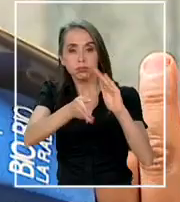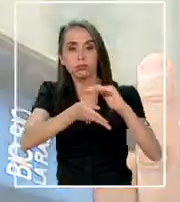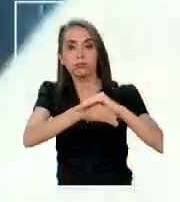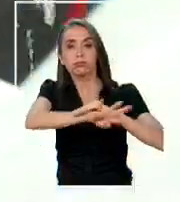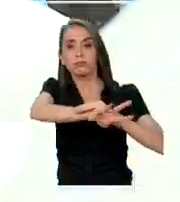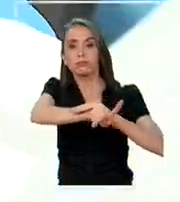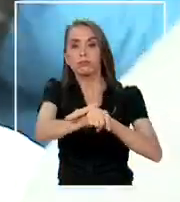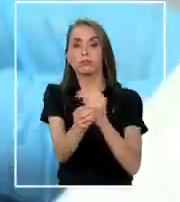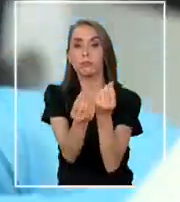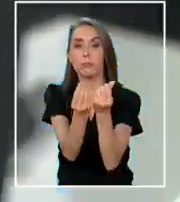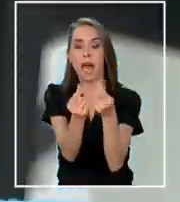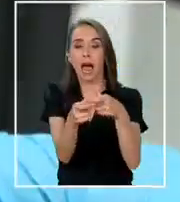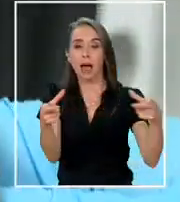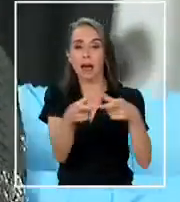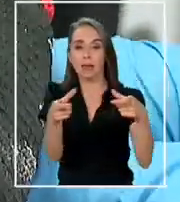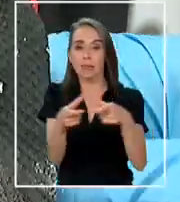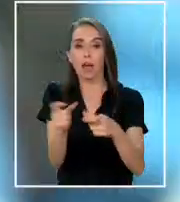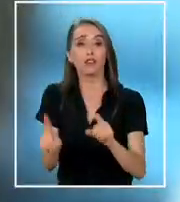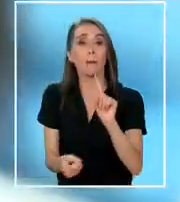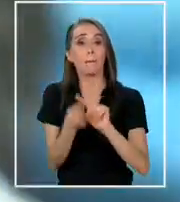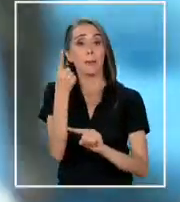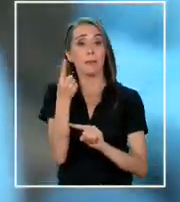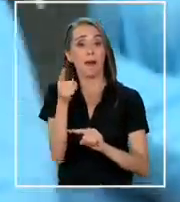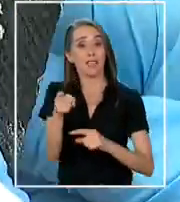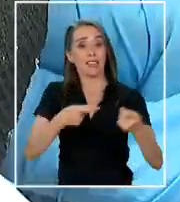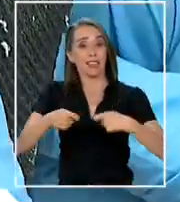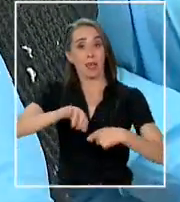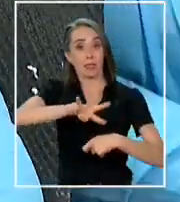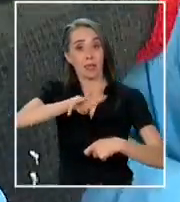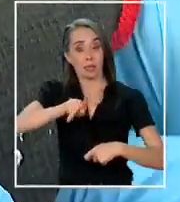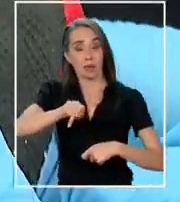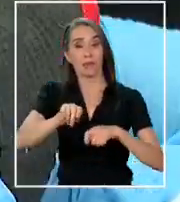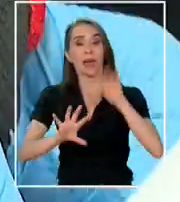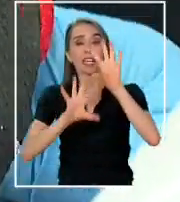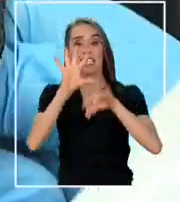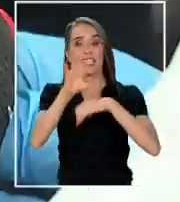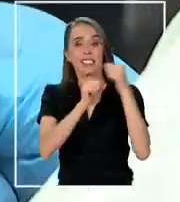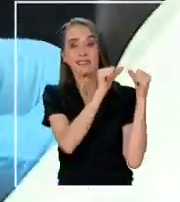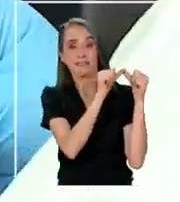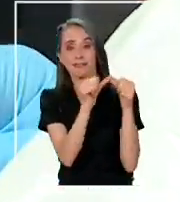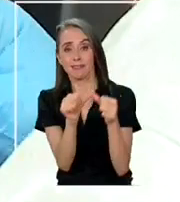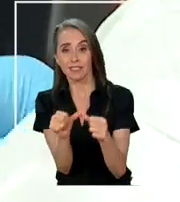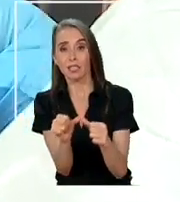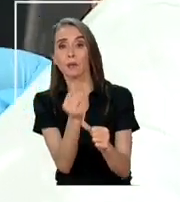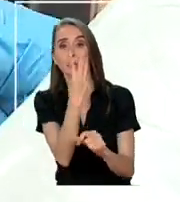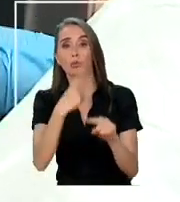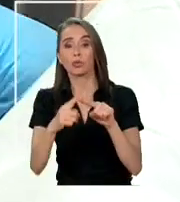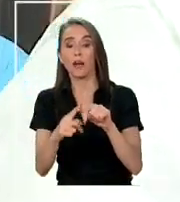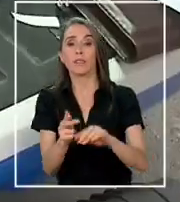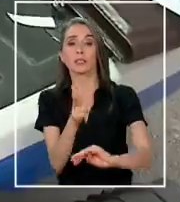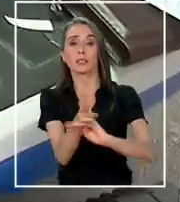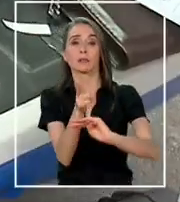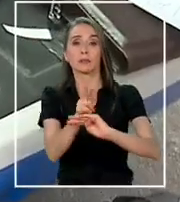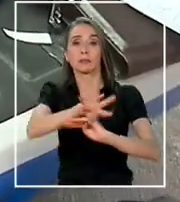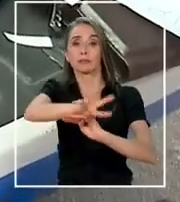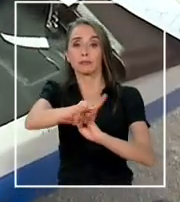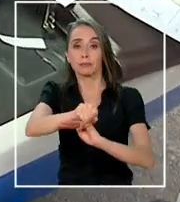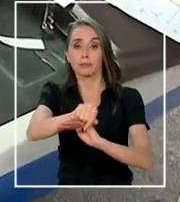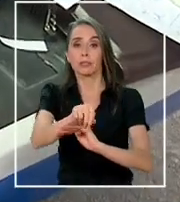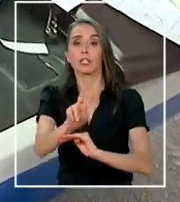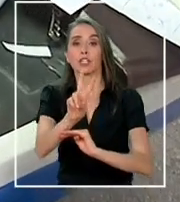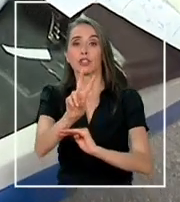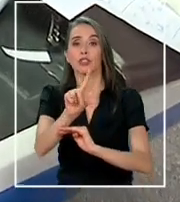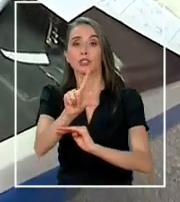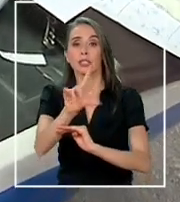dinero en efectivo pero no es primera vez que sufre un robo en sus años de funcionamiento ha sido atacado varias veces esta vez se llevaron